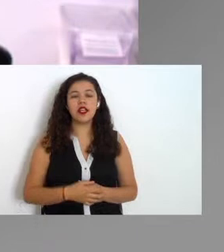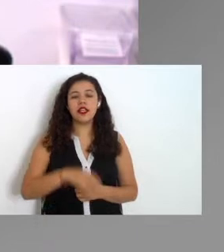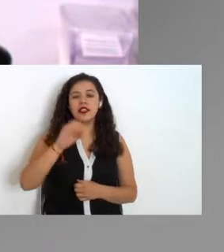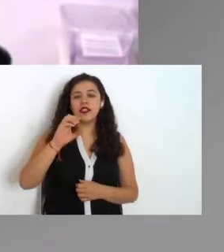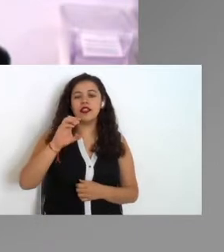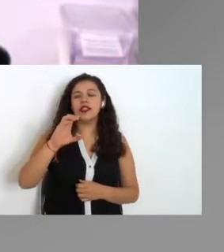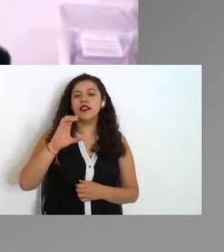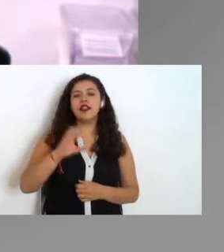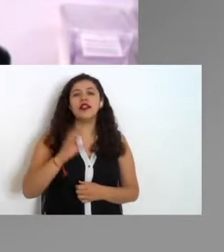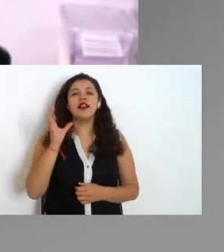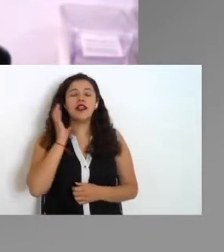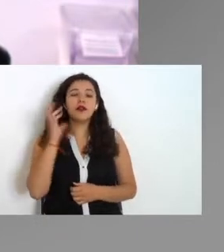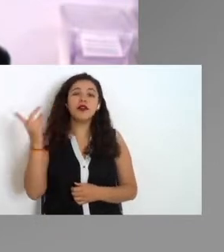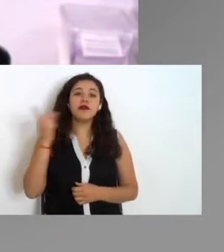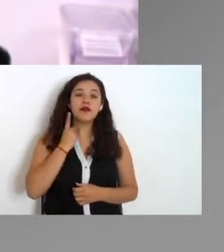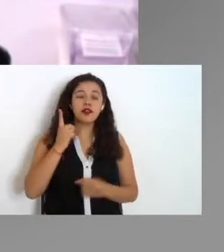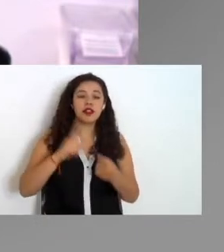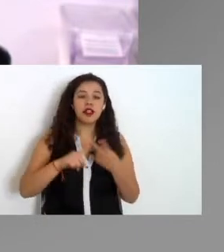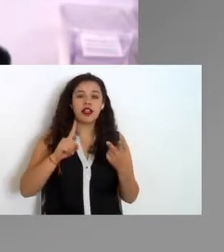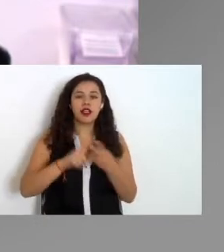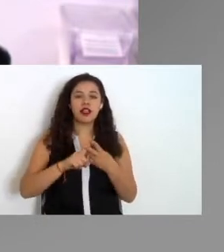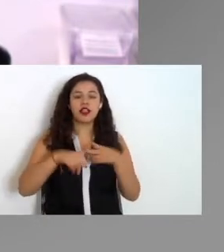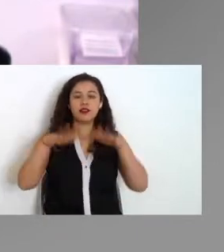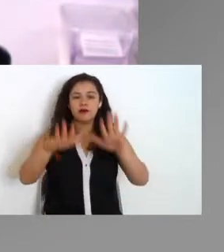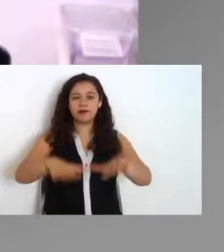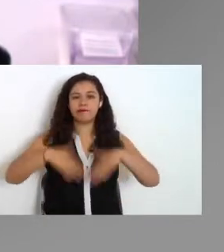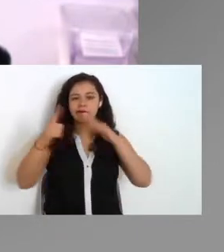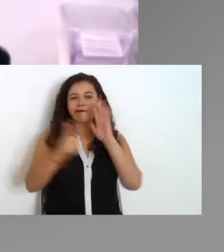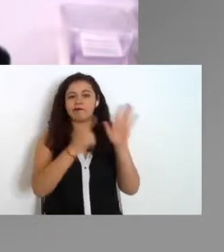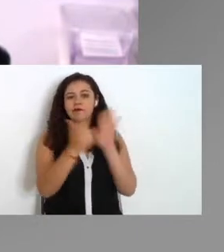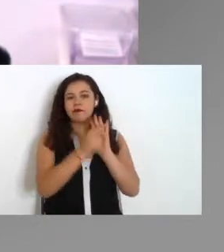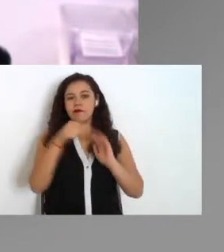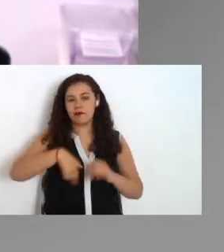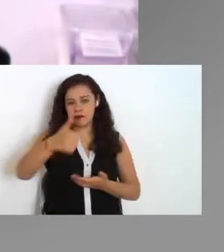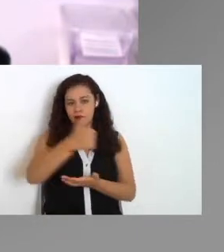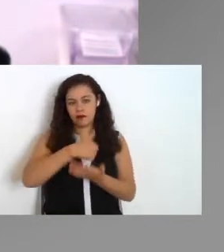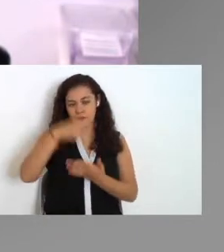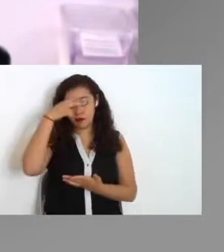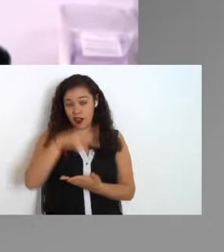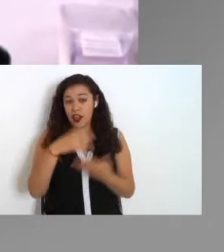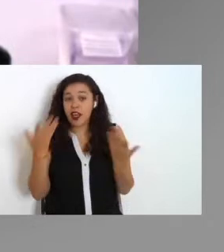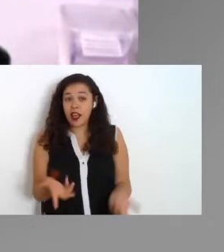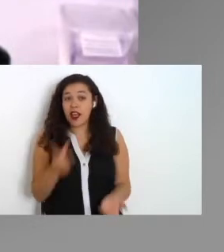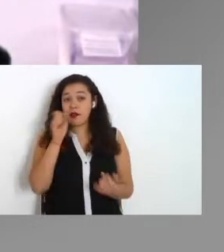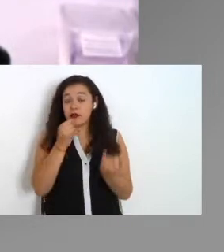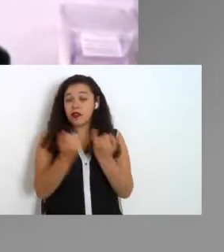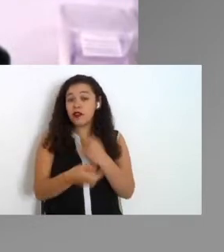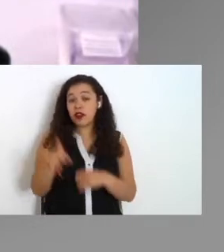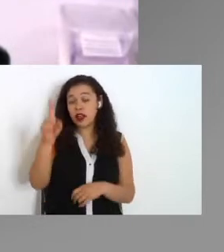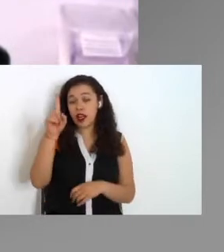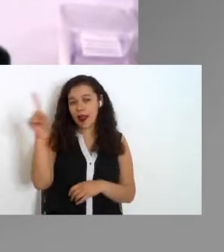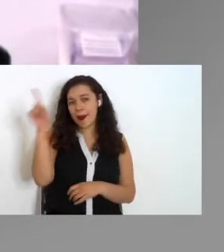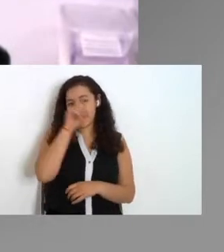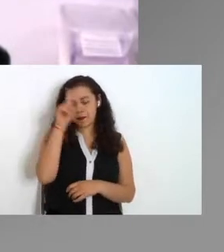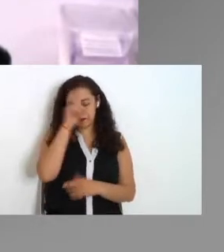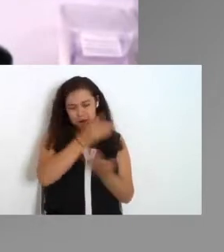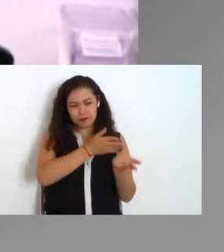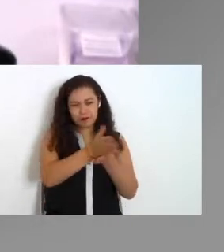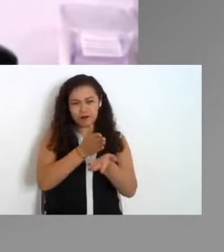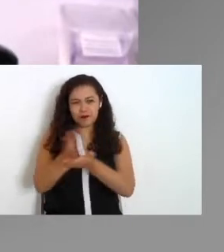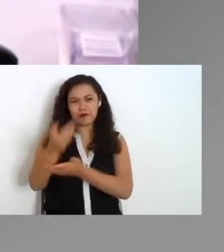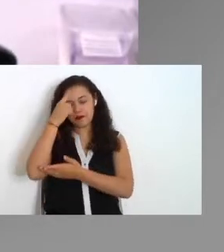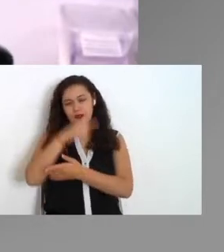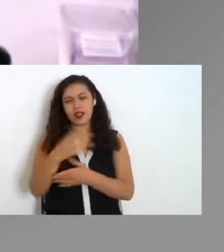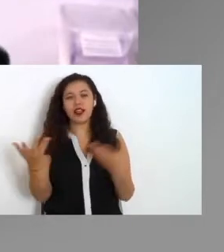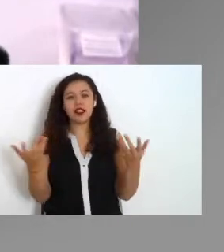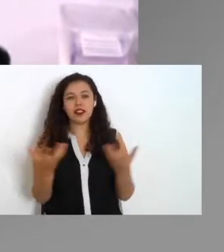la Cámara de Diputados y la Asamblea Legislativa de la Ciudad de México. Además, es asesora de accesibilidad para la implementación